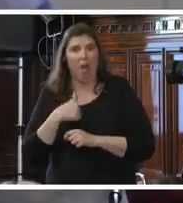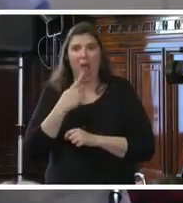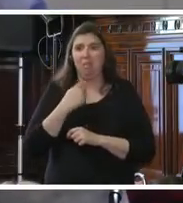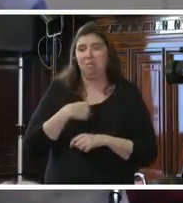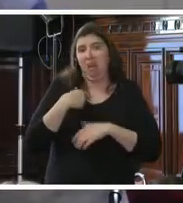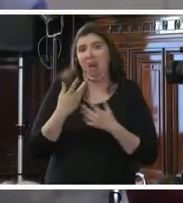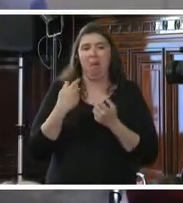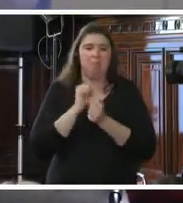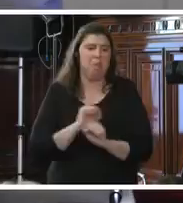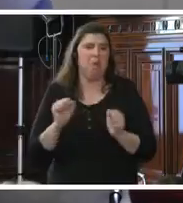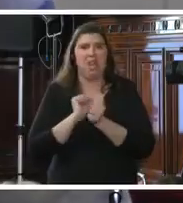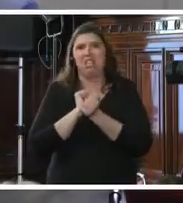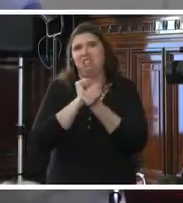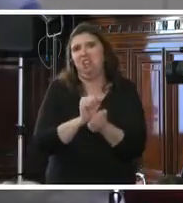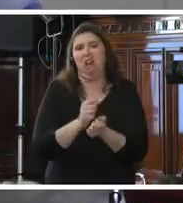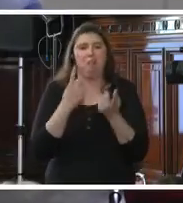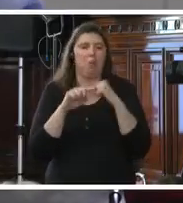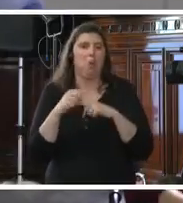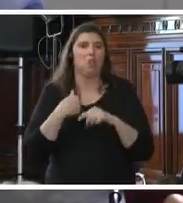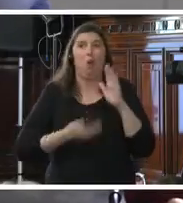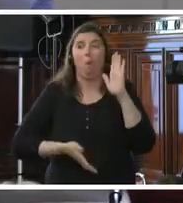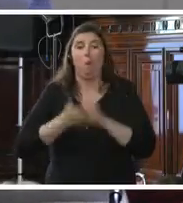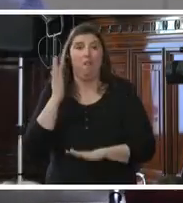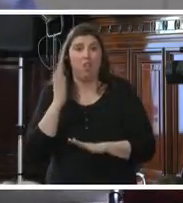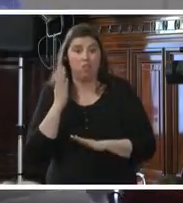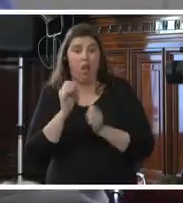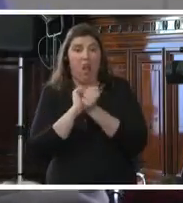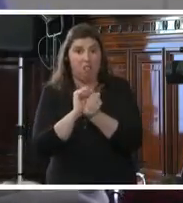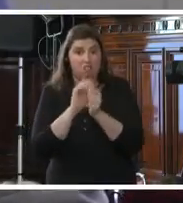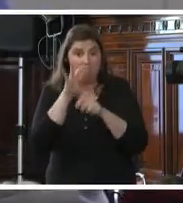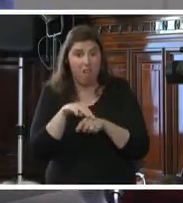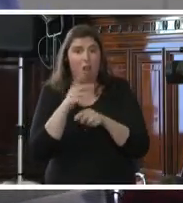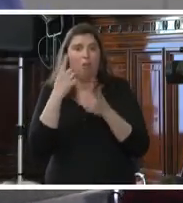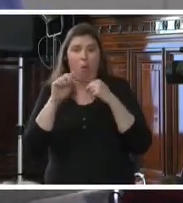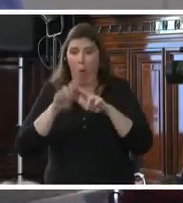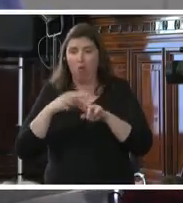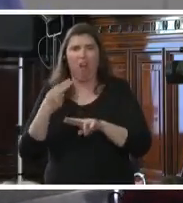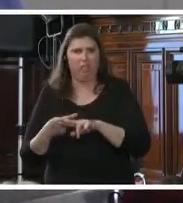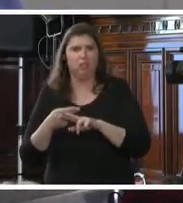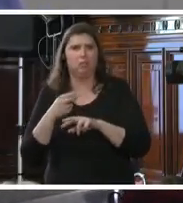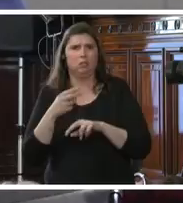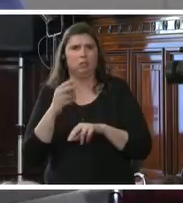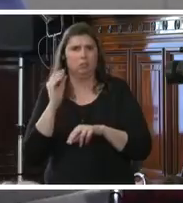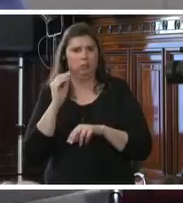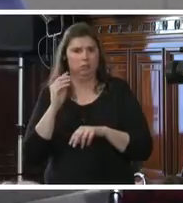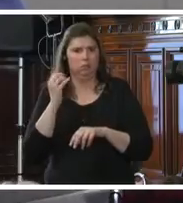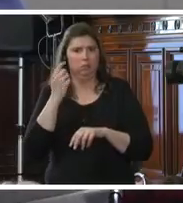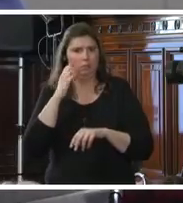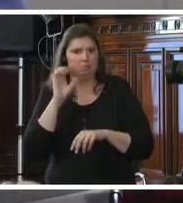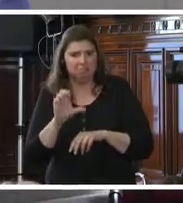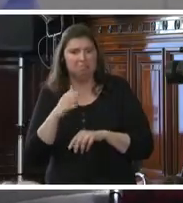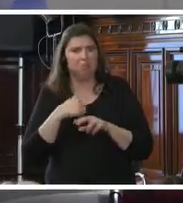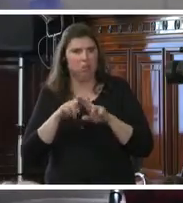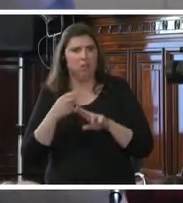encerrar todo lo que quieran, pero en cuanto me suelten lo vuelvo a hacer porque me resulta imposible detenerme a mí mismo. Y lo tenemos que tomar